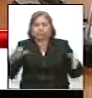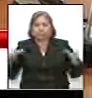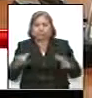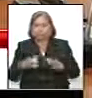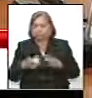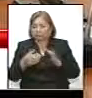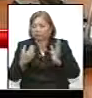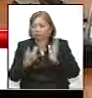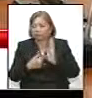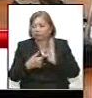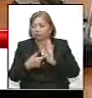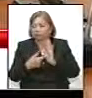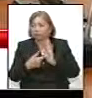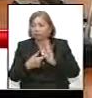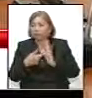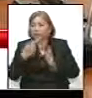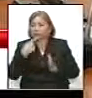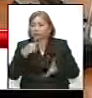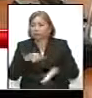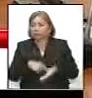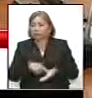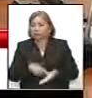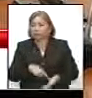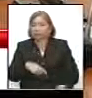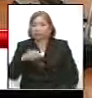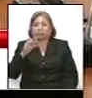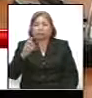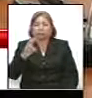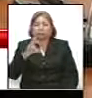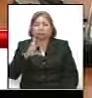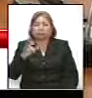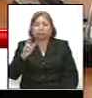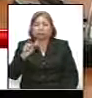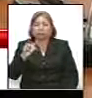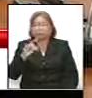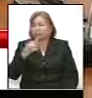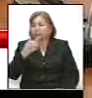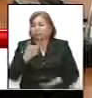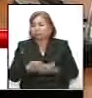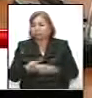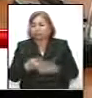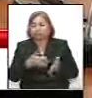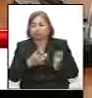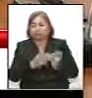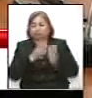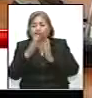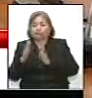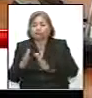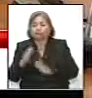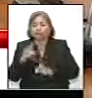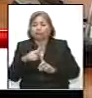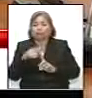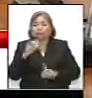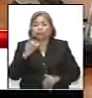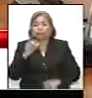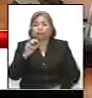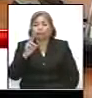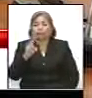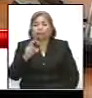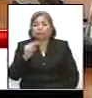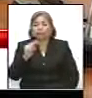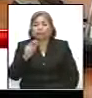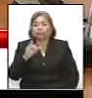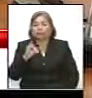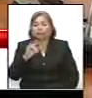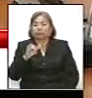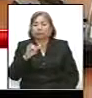está. Cuando estaba el señor Villanueva. Y ahí pasamos con el doctor Román Valdivia. Aquí están los mesas de